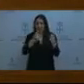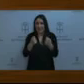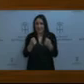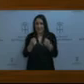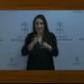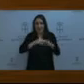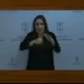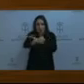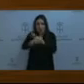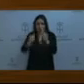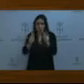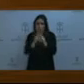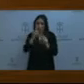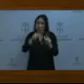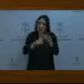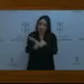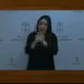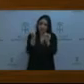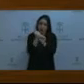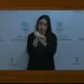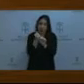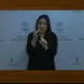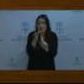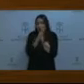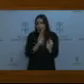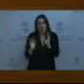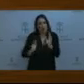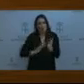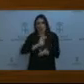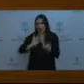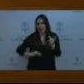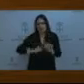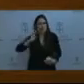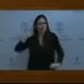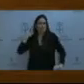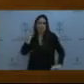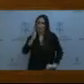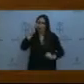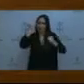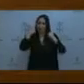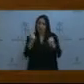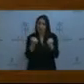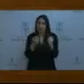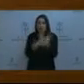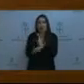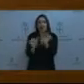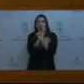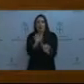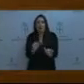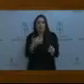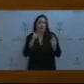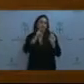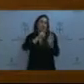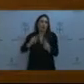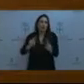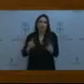inclusión social y laboral, y más en estos tiempos en los que la crisis sigue golpeando con fuerza, presenta un modelo que desgraciadamente lo vemos y no